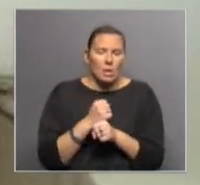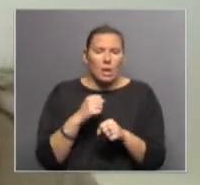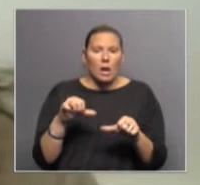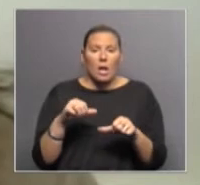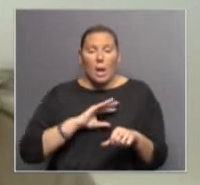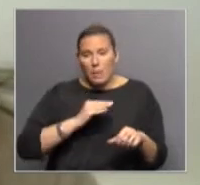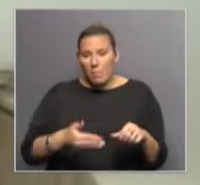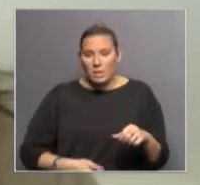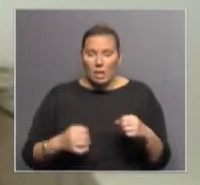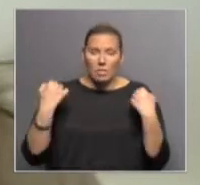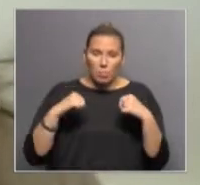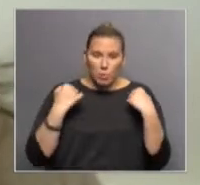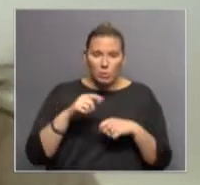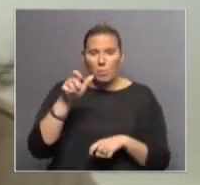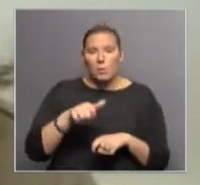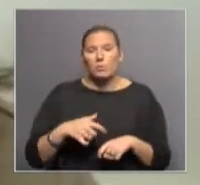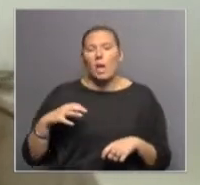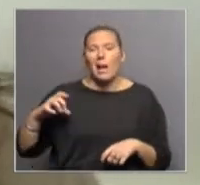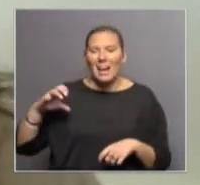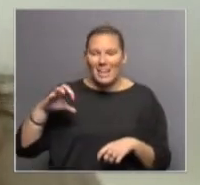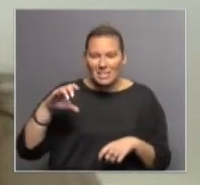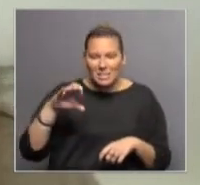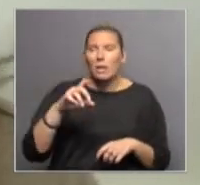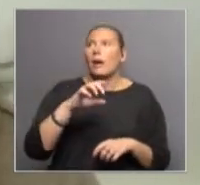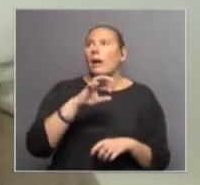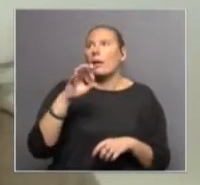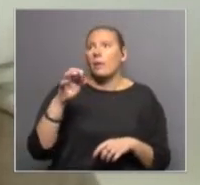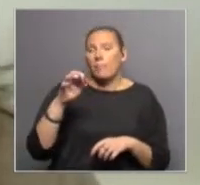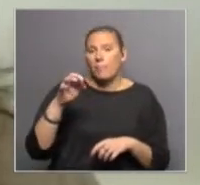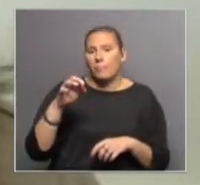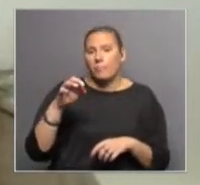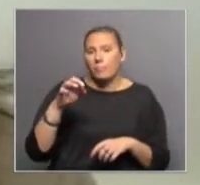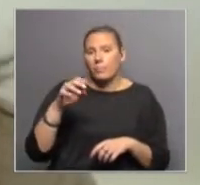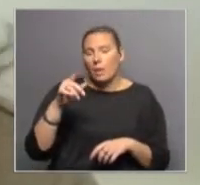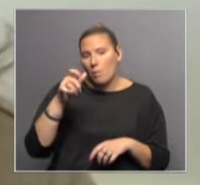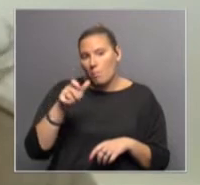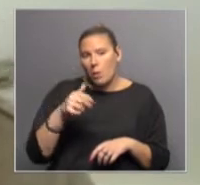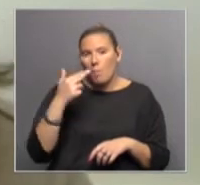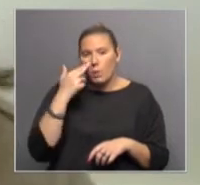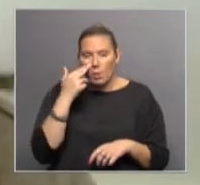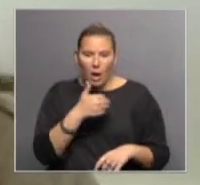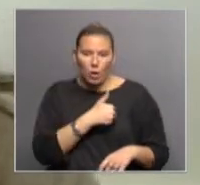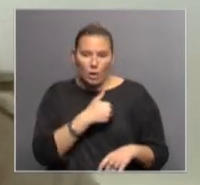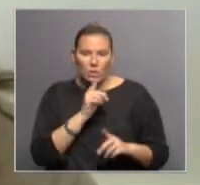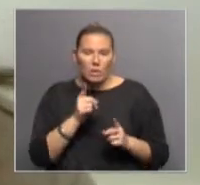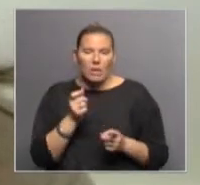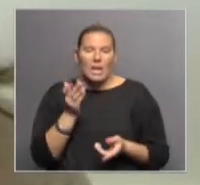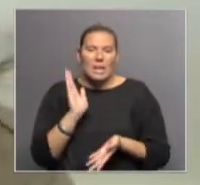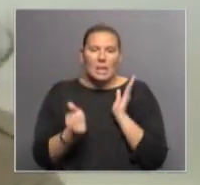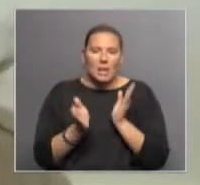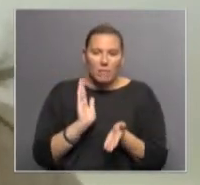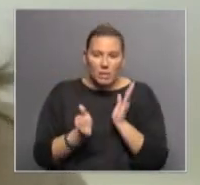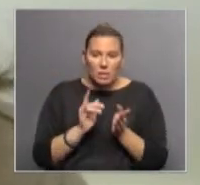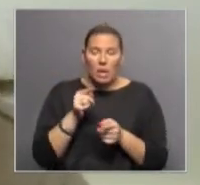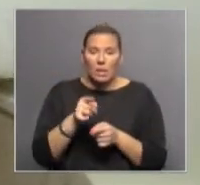en embarazadas, en pacientes oncológicos, en personas que han tenido algún trastorno cardíaco y tienen que rehabilitarse, e incluso